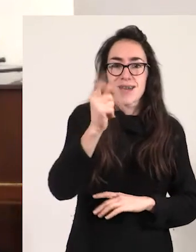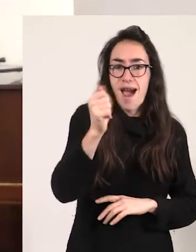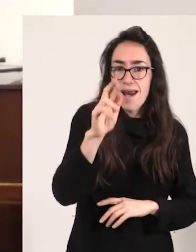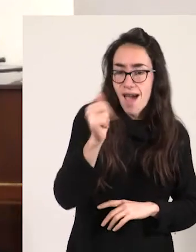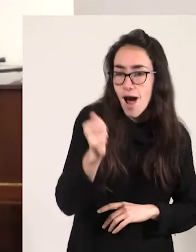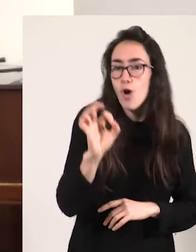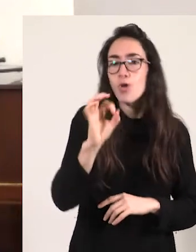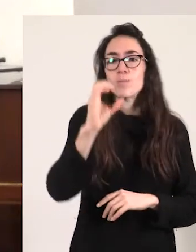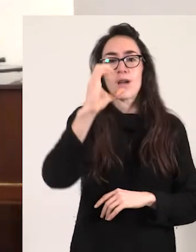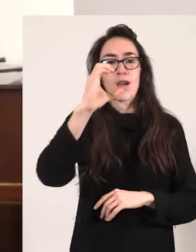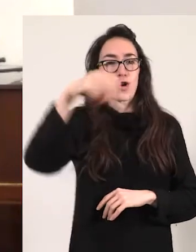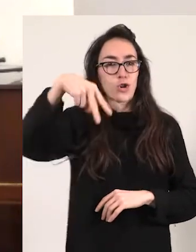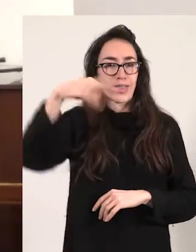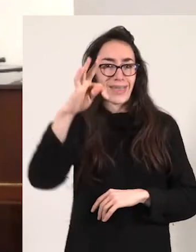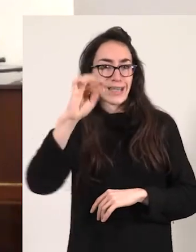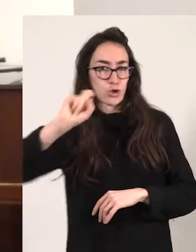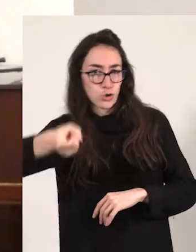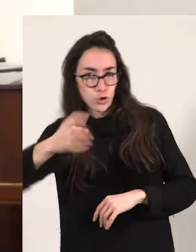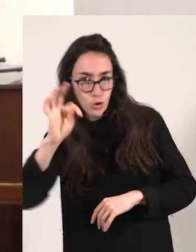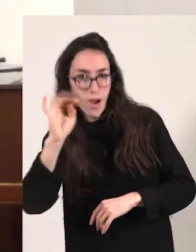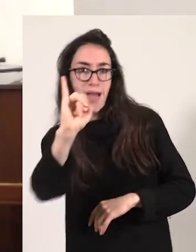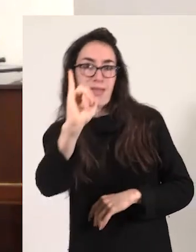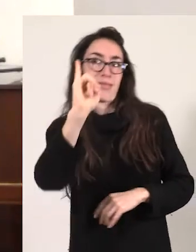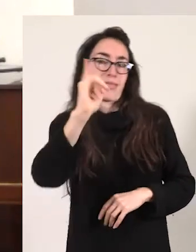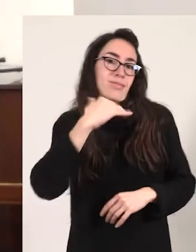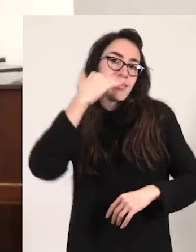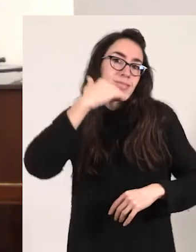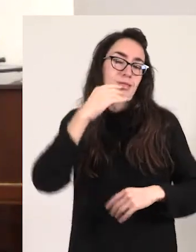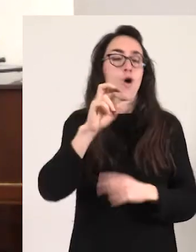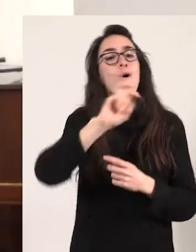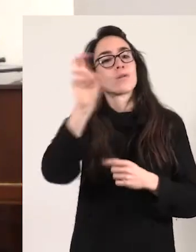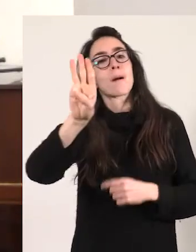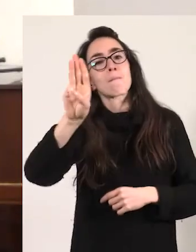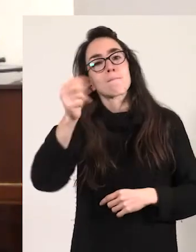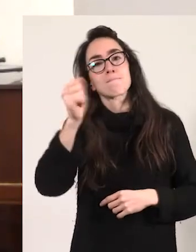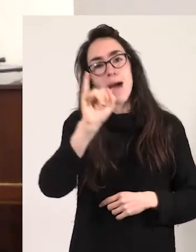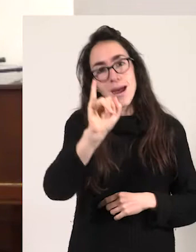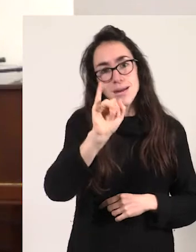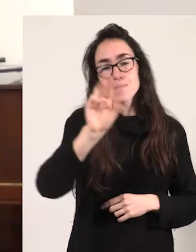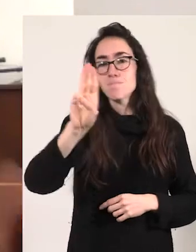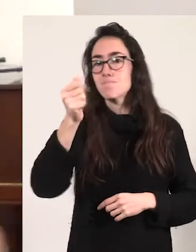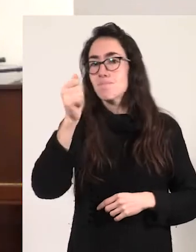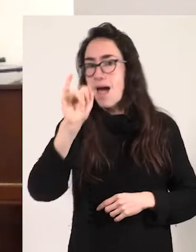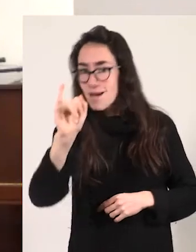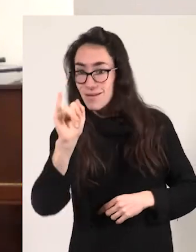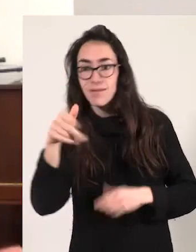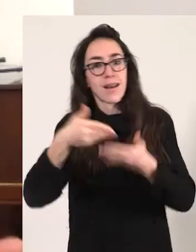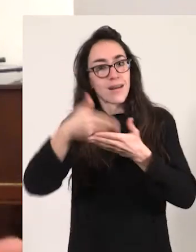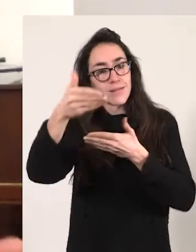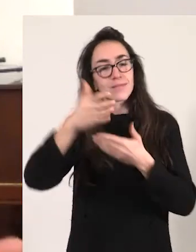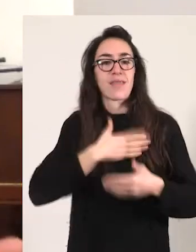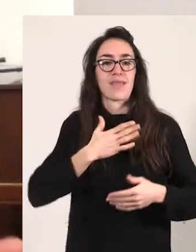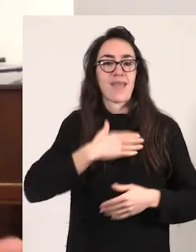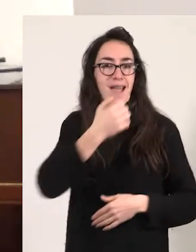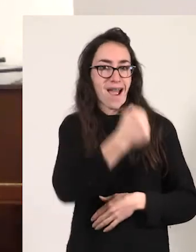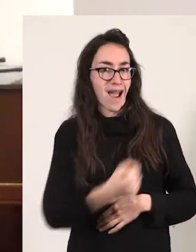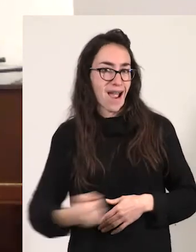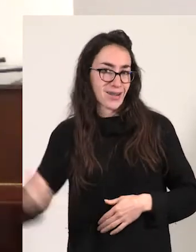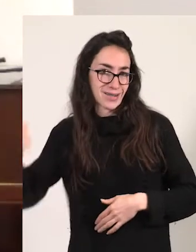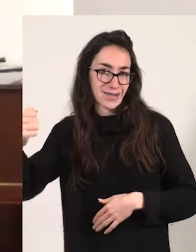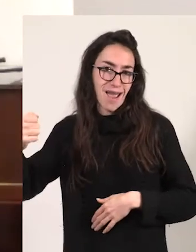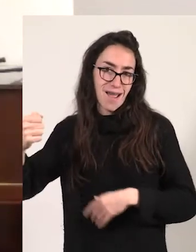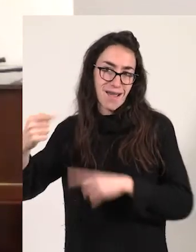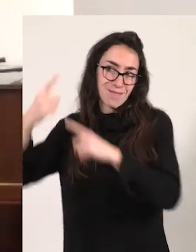o sea, está Contexto, la buena noticia es que ahora, pues mira, ya no solo está Afroféminas, está también Pai Pai, que es una revista que han